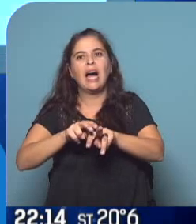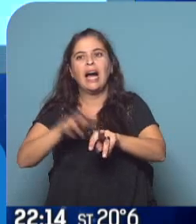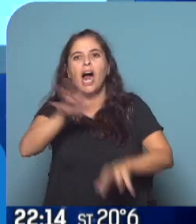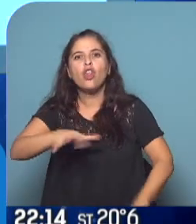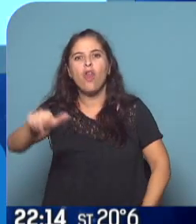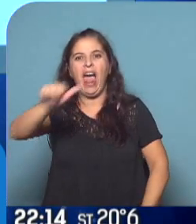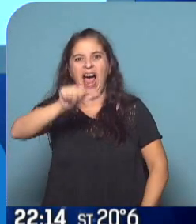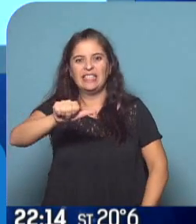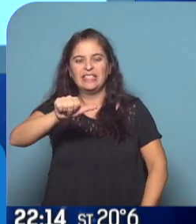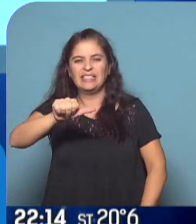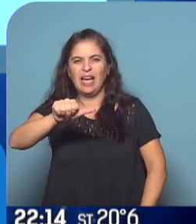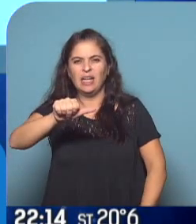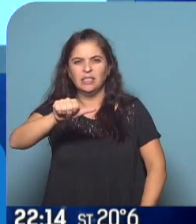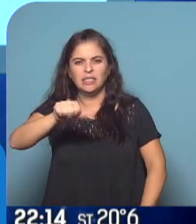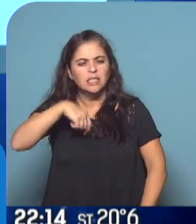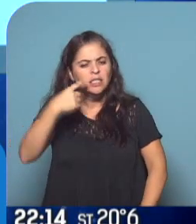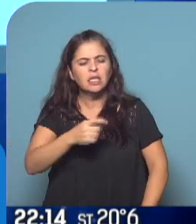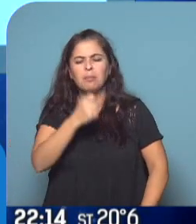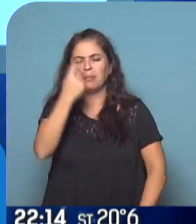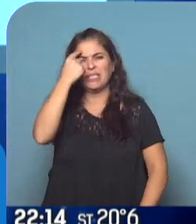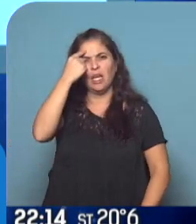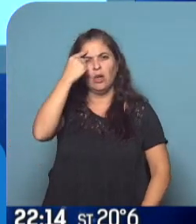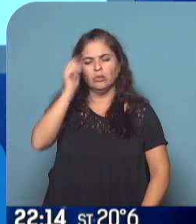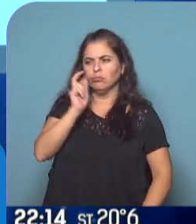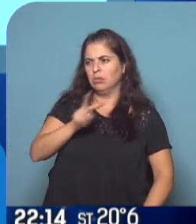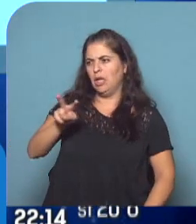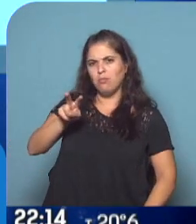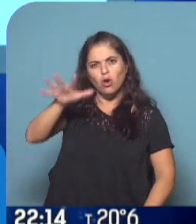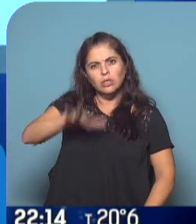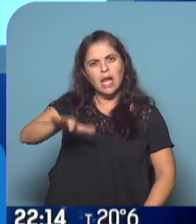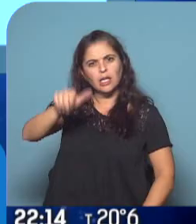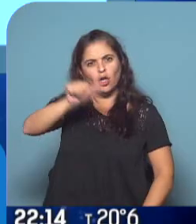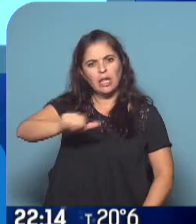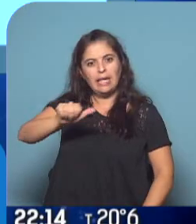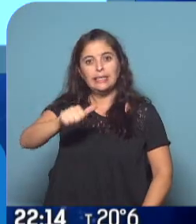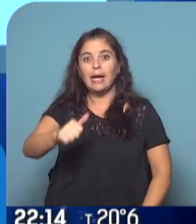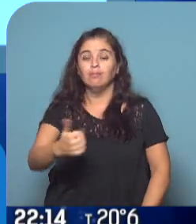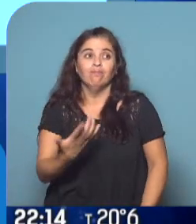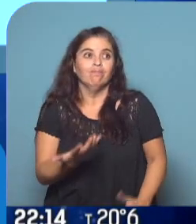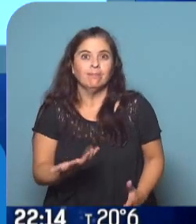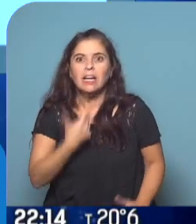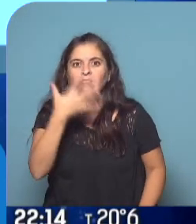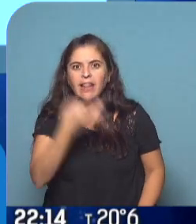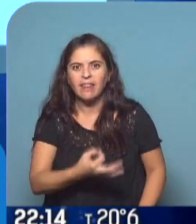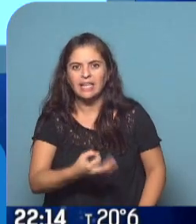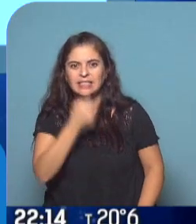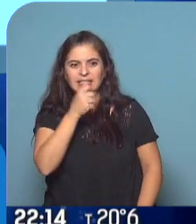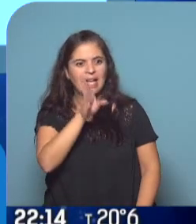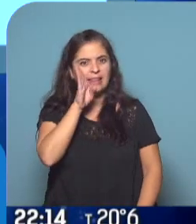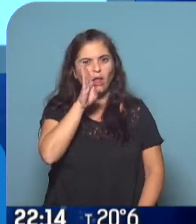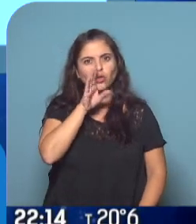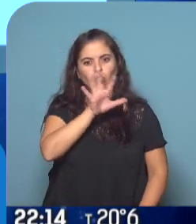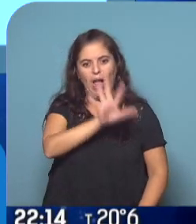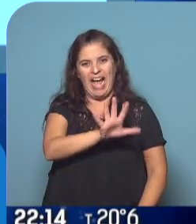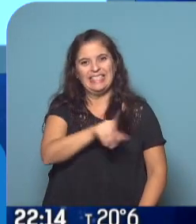miremos hacia Occidente, miremos hacia Asia, miremos hacia el nuevo polo que sale. Para mí, a Irán lo golpea fuertemente económicamente. Está volviendo a los